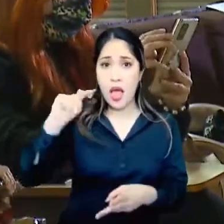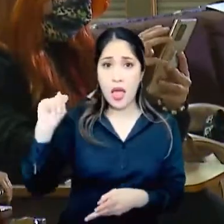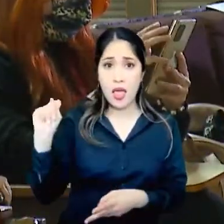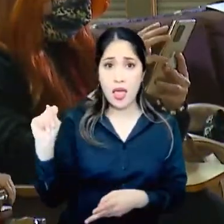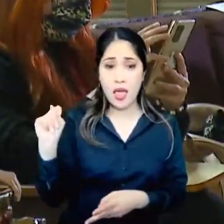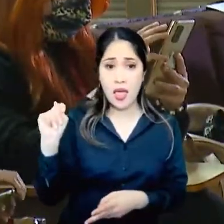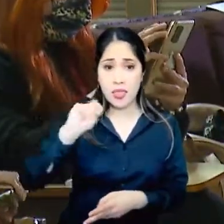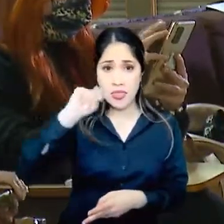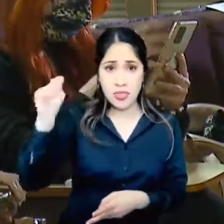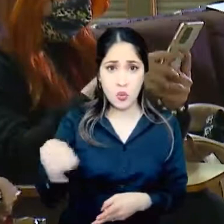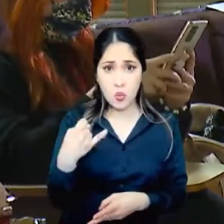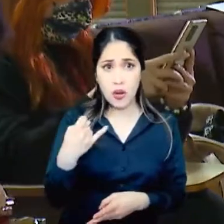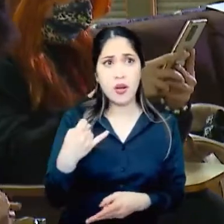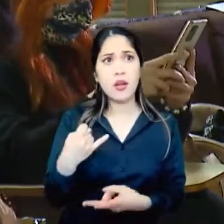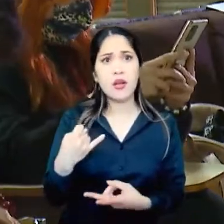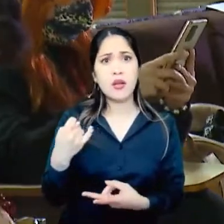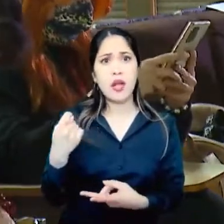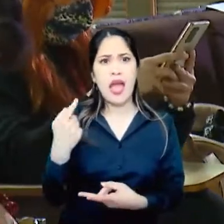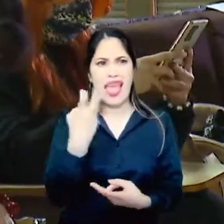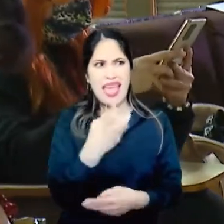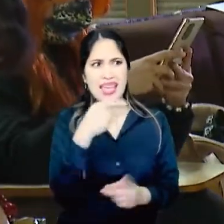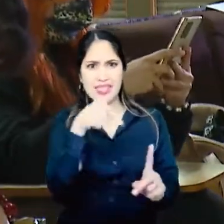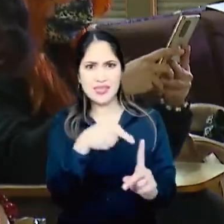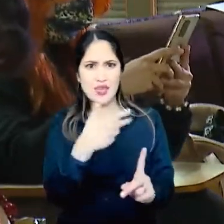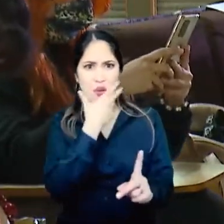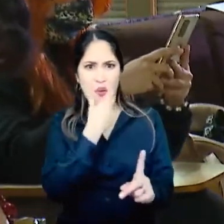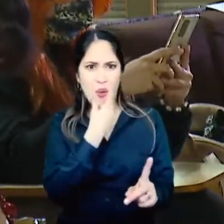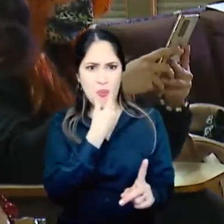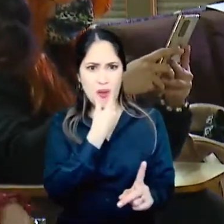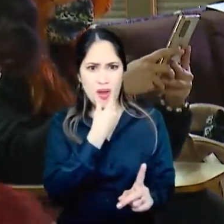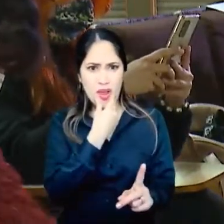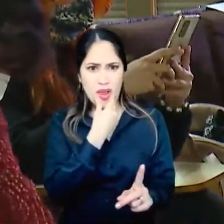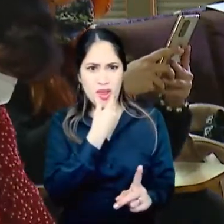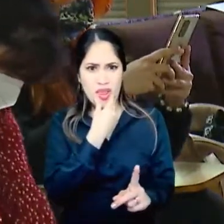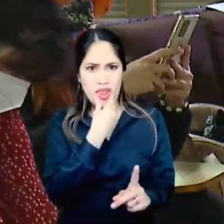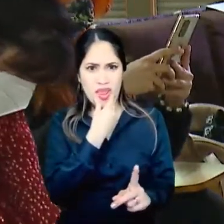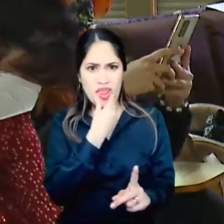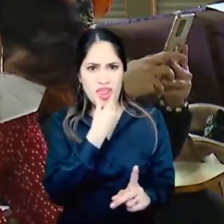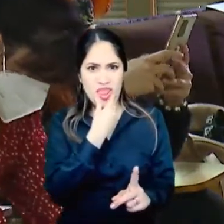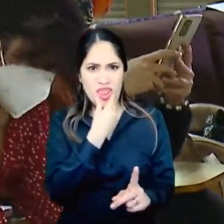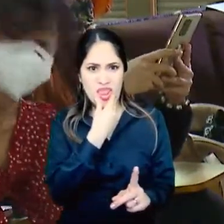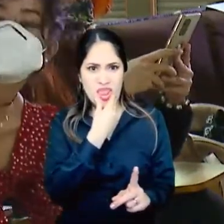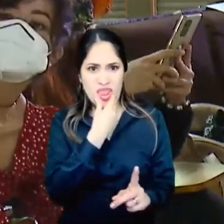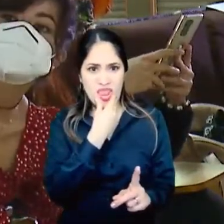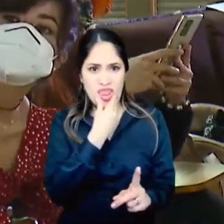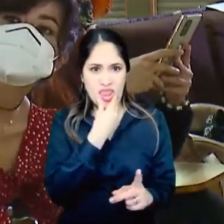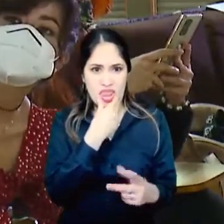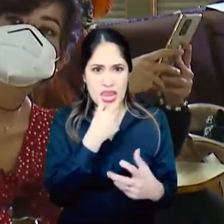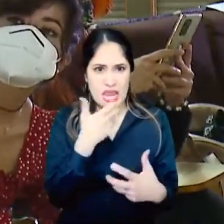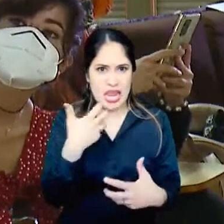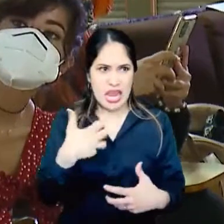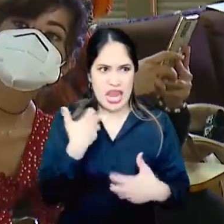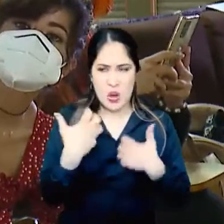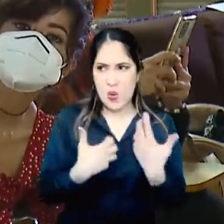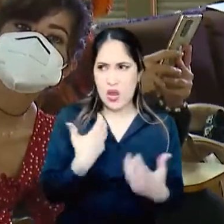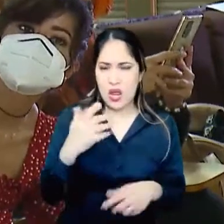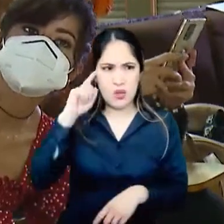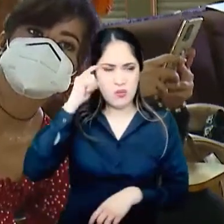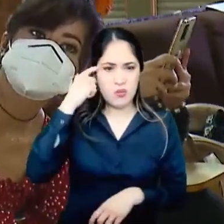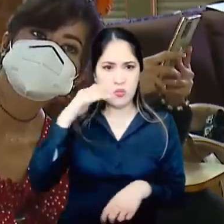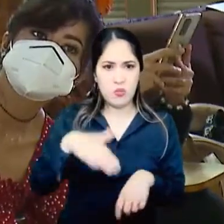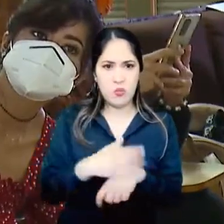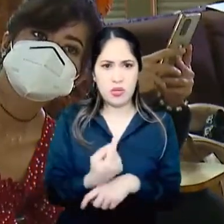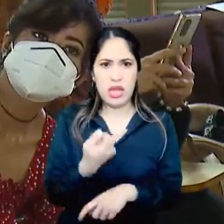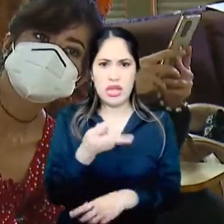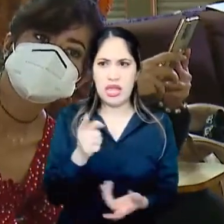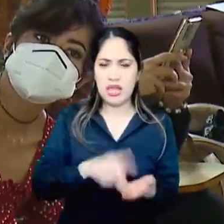molestó y dentro de sus programas que él tiene, entre ellos, por supuesto, le puede hacer una entrevista